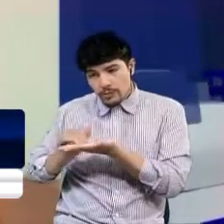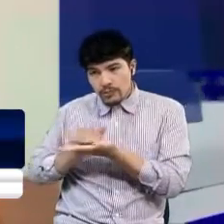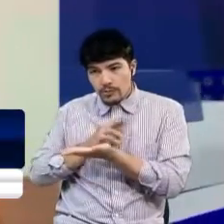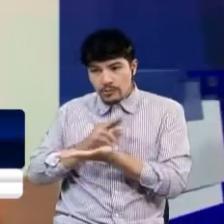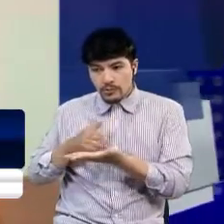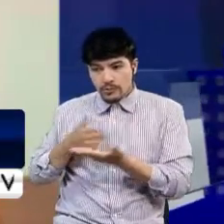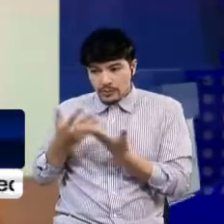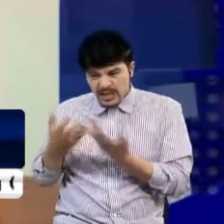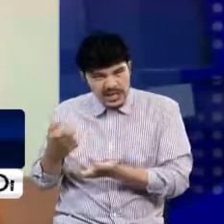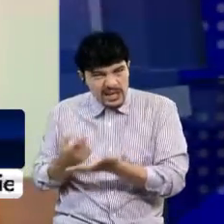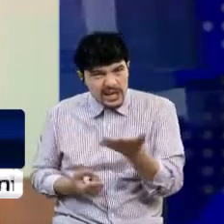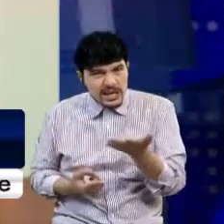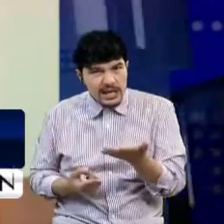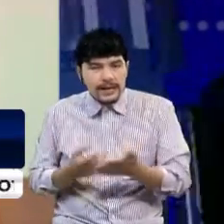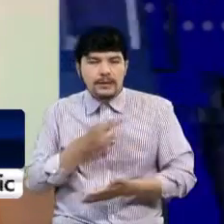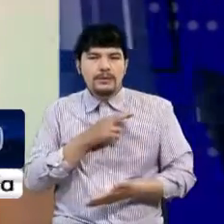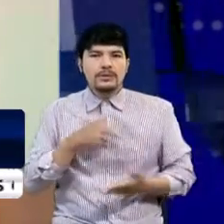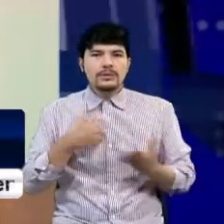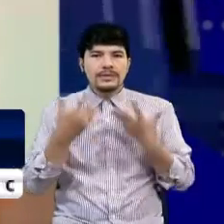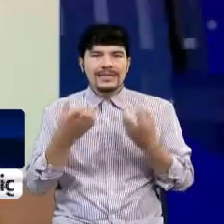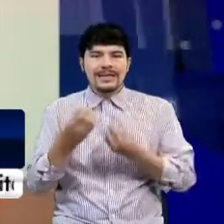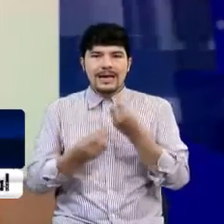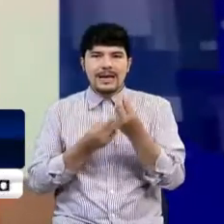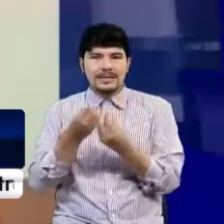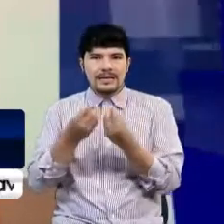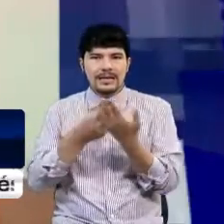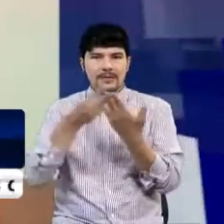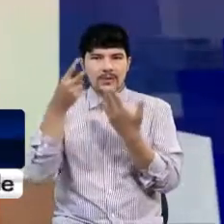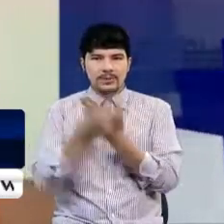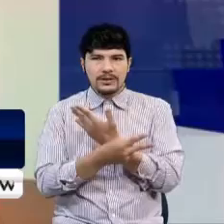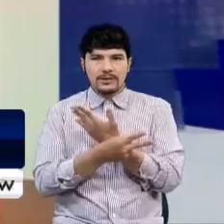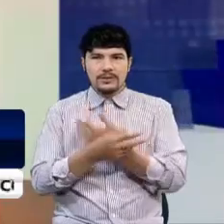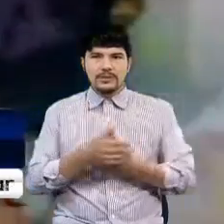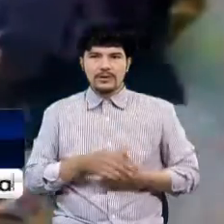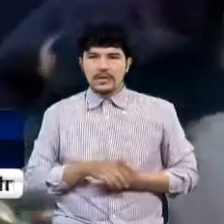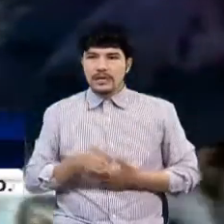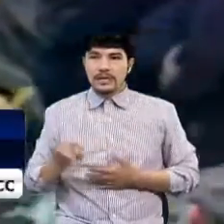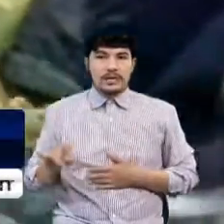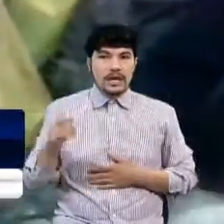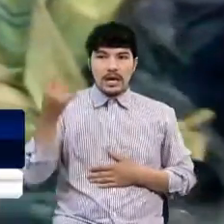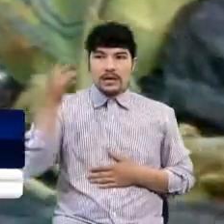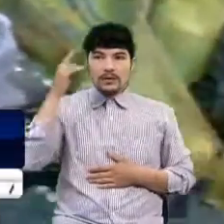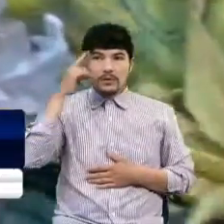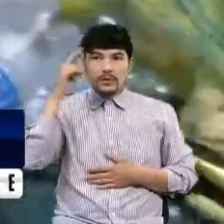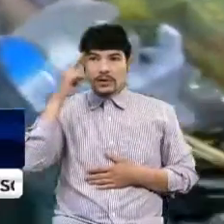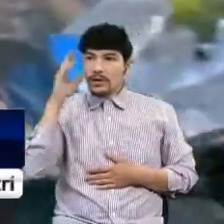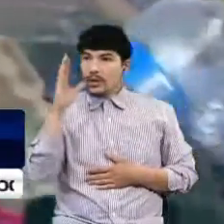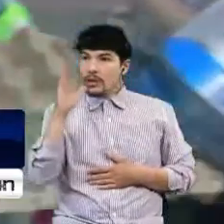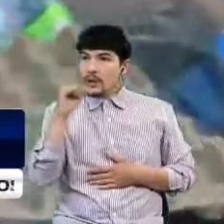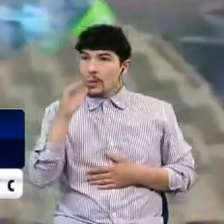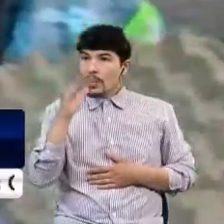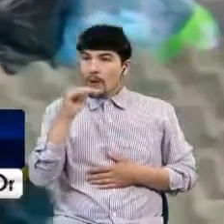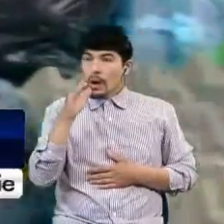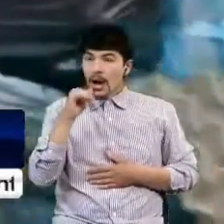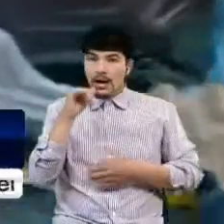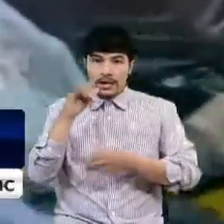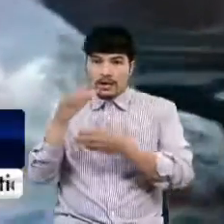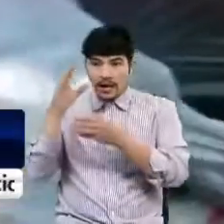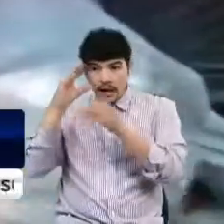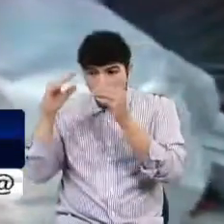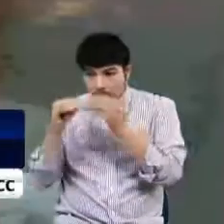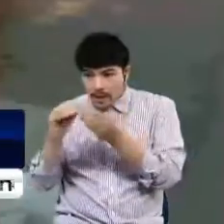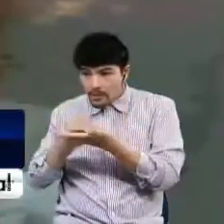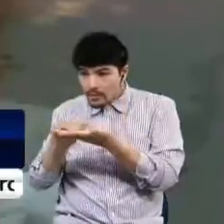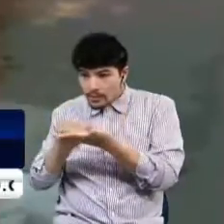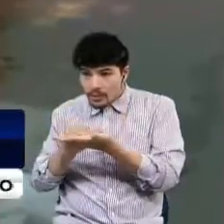queremos? Queremos ejecutar el proyecto. Si por alguna razón... Si no hay conciliación, Vitalogy demandará a